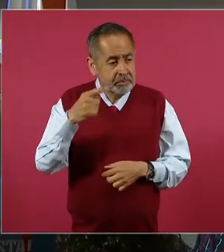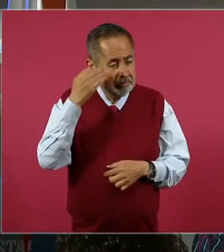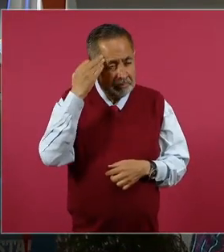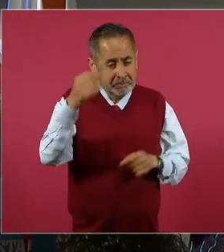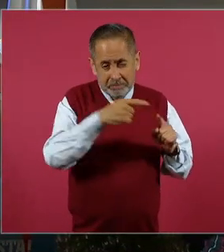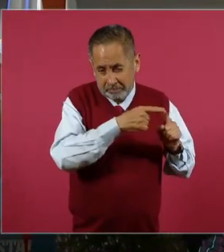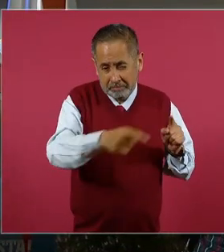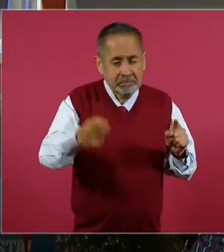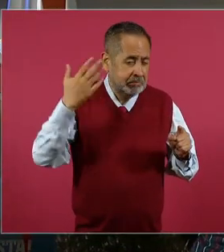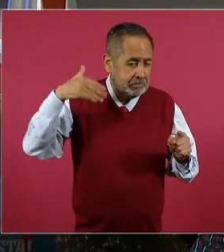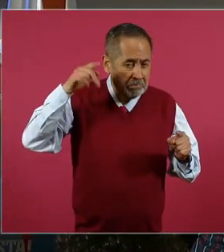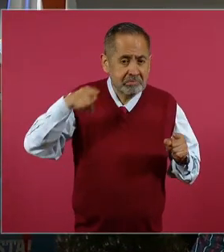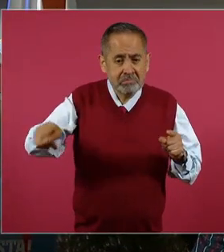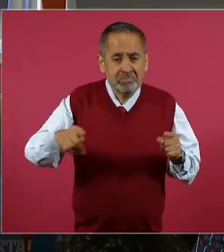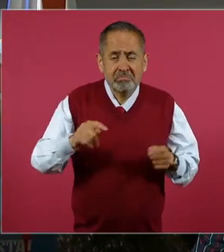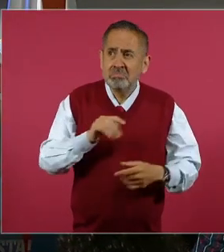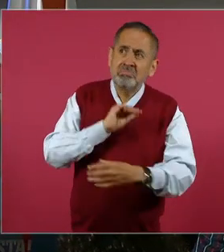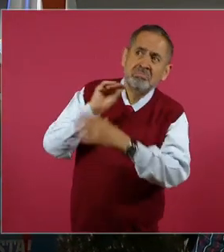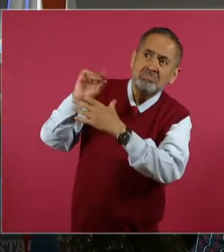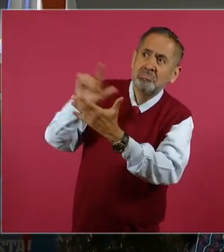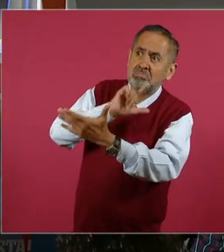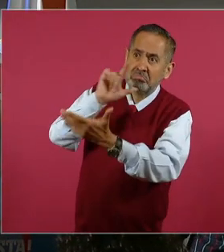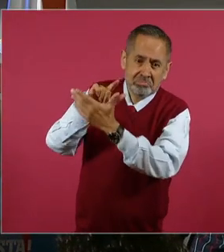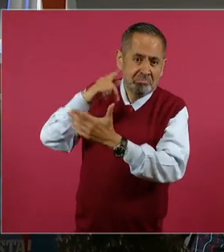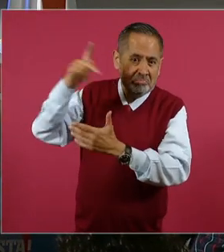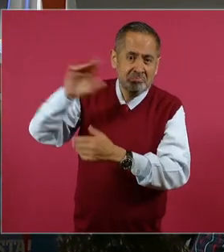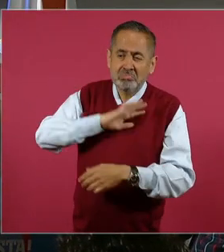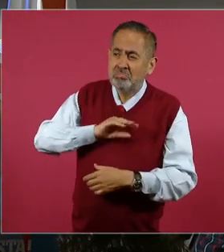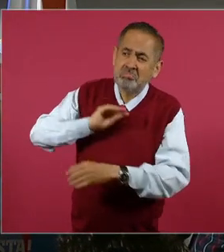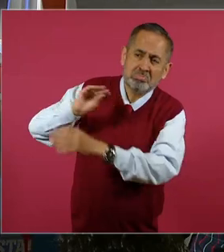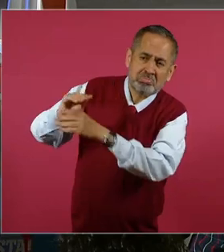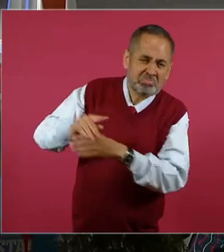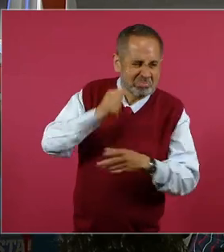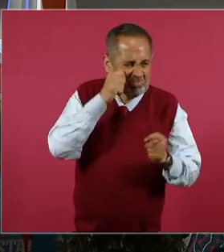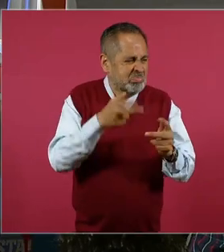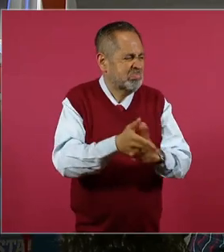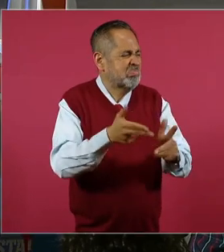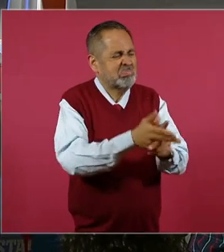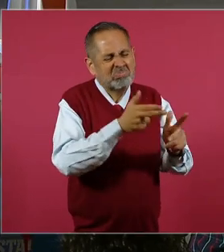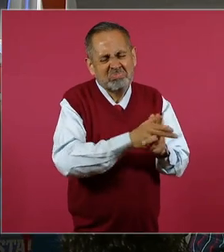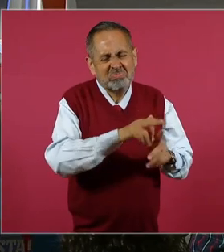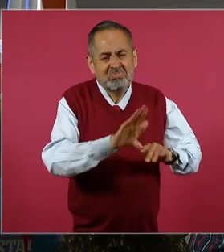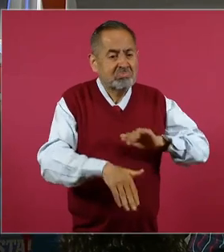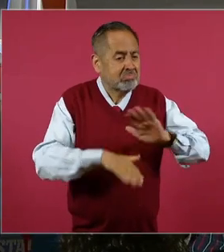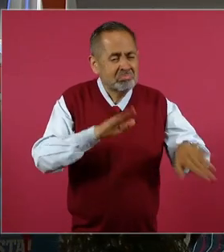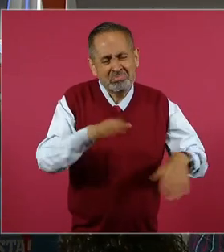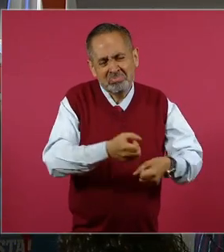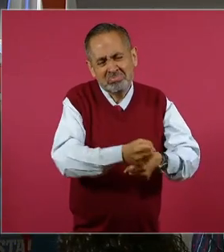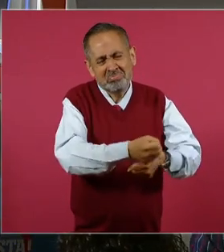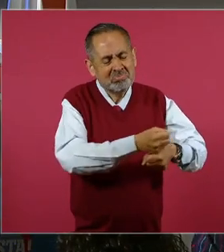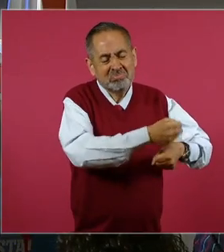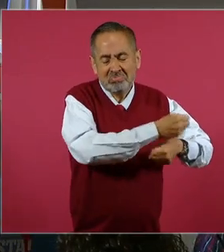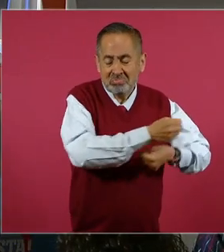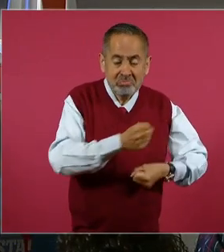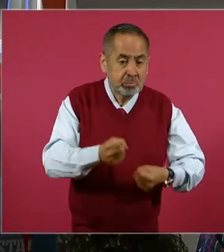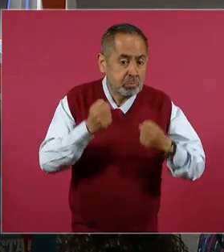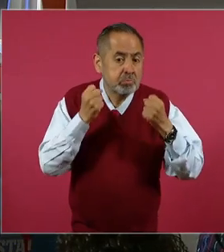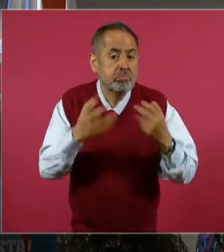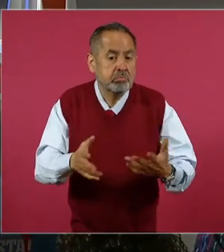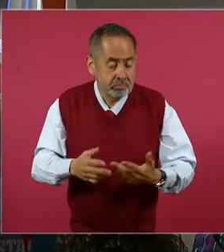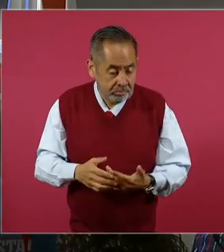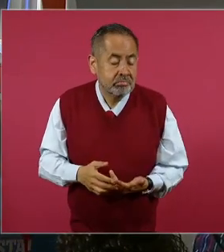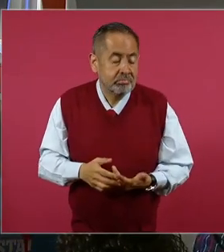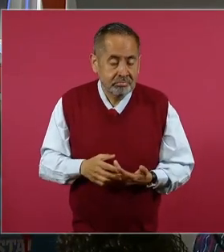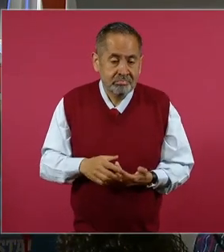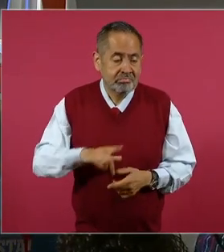incuantificables violaciones a las leyes entonces vigentes. Entre las más públicas y notorias, se vulneró